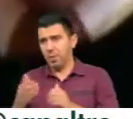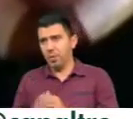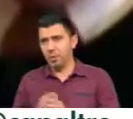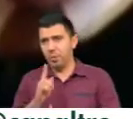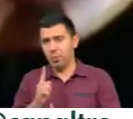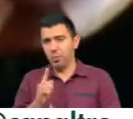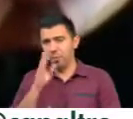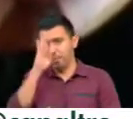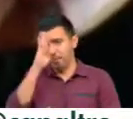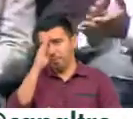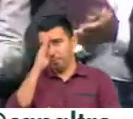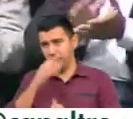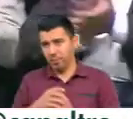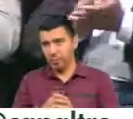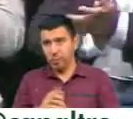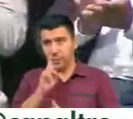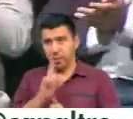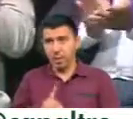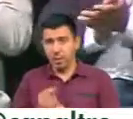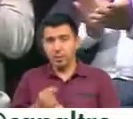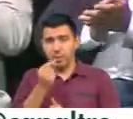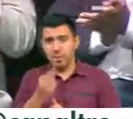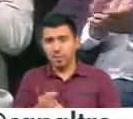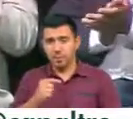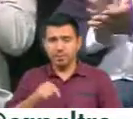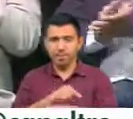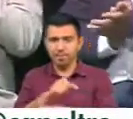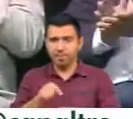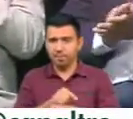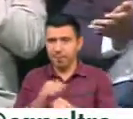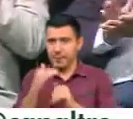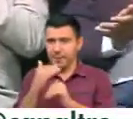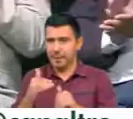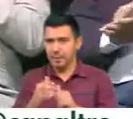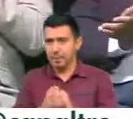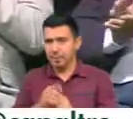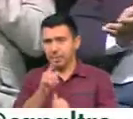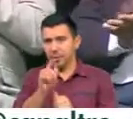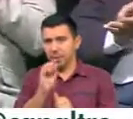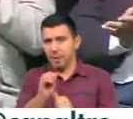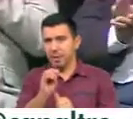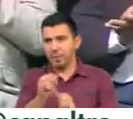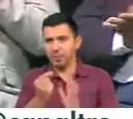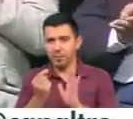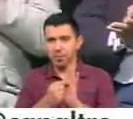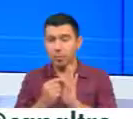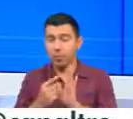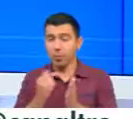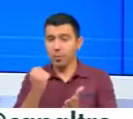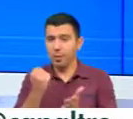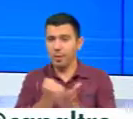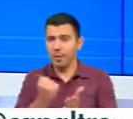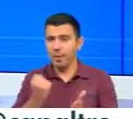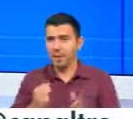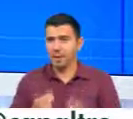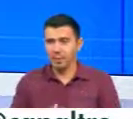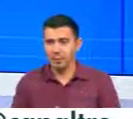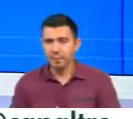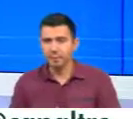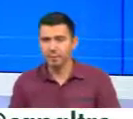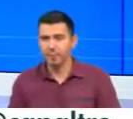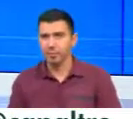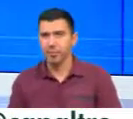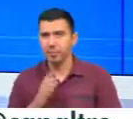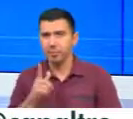la decisión que tomen en las próximas horas como mínimo referida al punto de la refrendación y